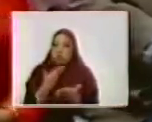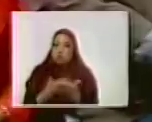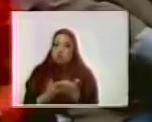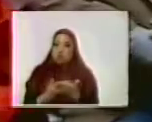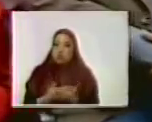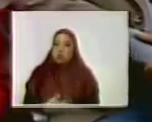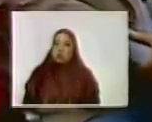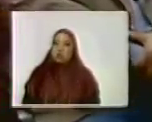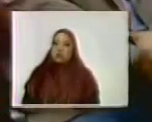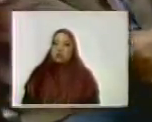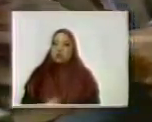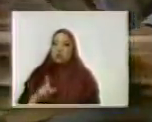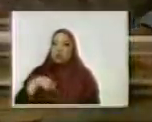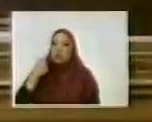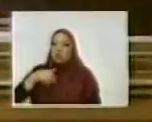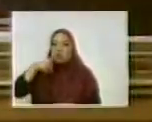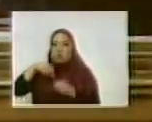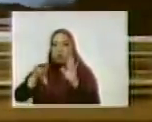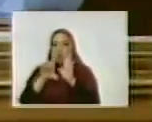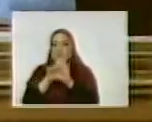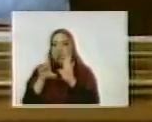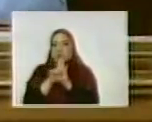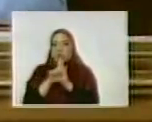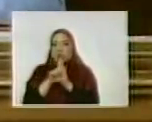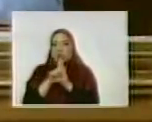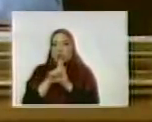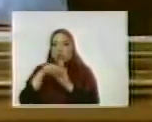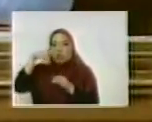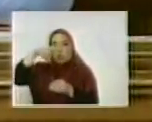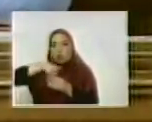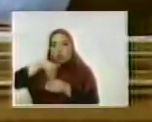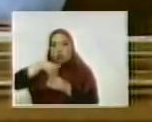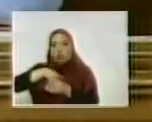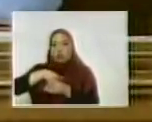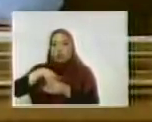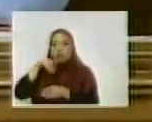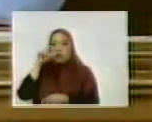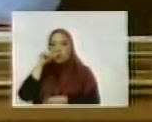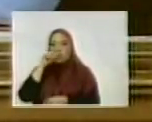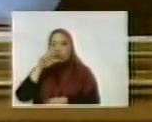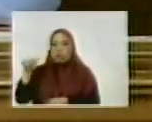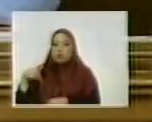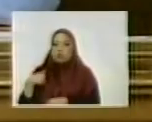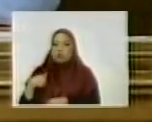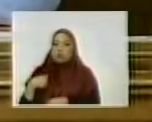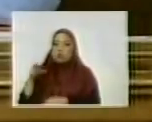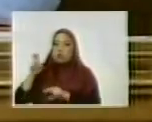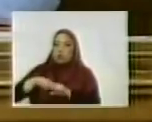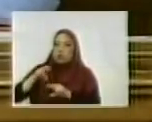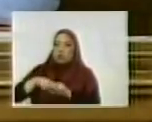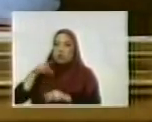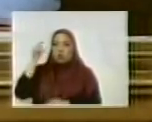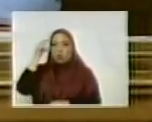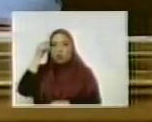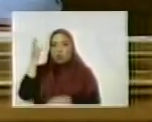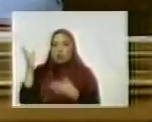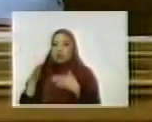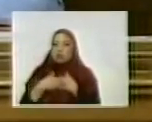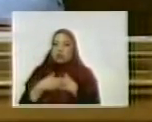yo propongo que después de las elecciones, tal cual lo propone el compañero Fernando Soto Rojas, nosotros nos sentemos un día, nos